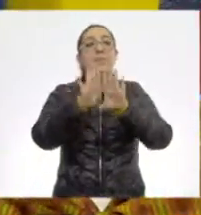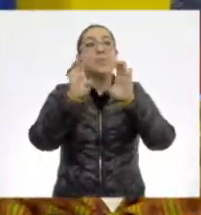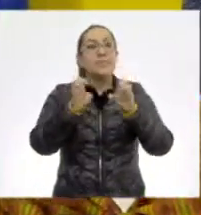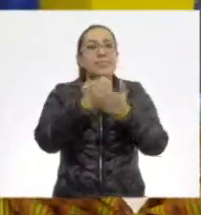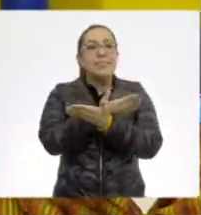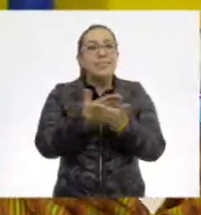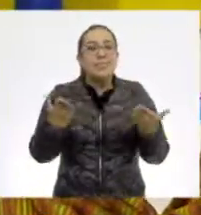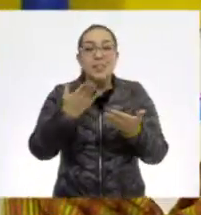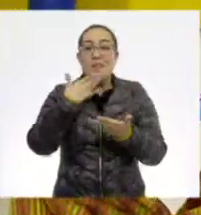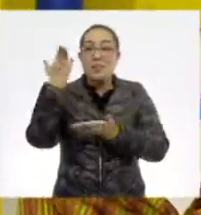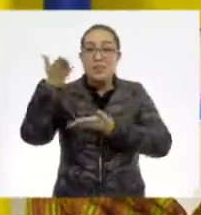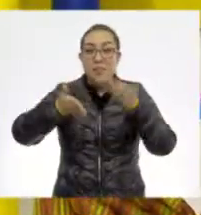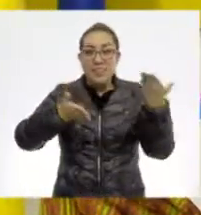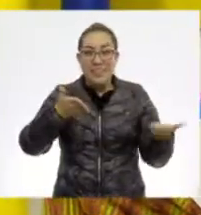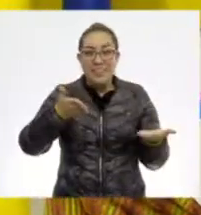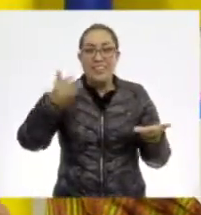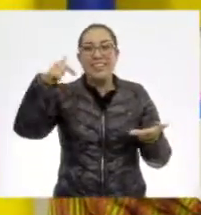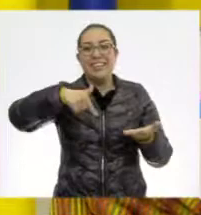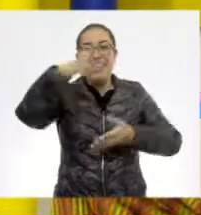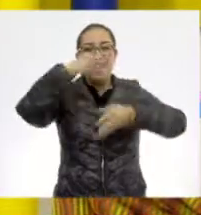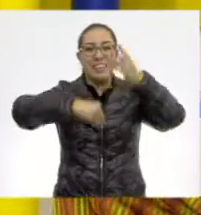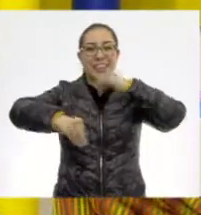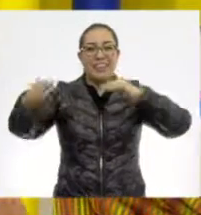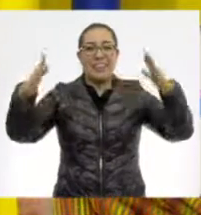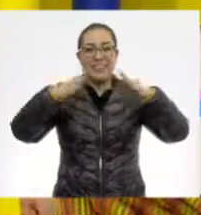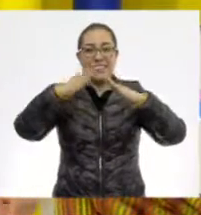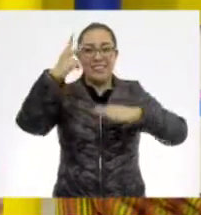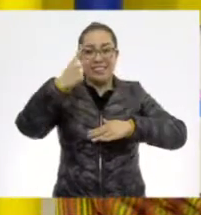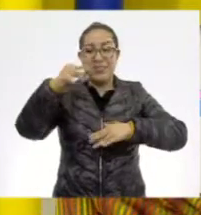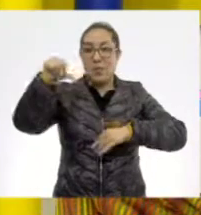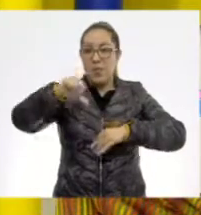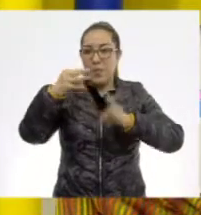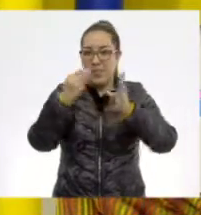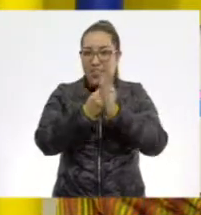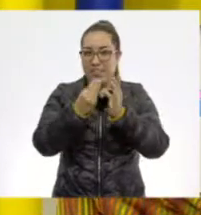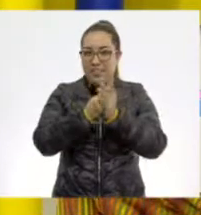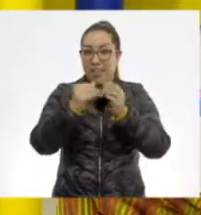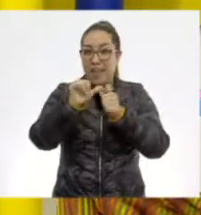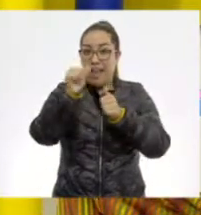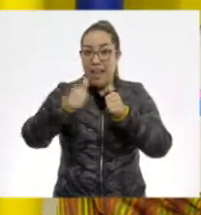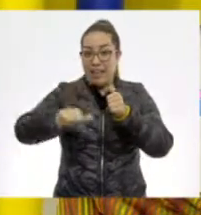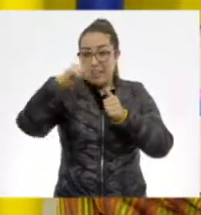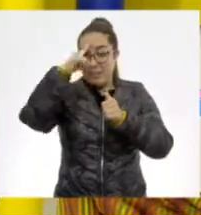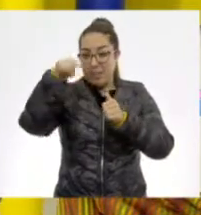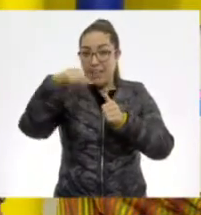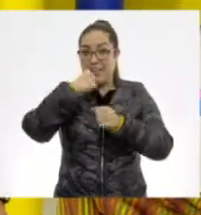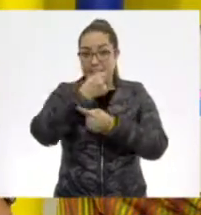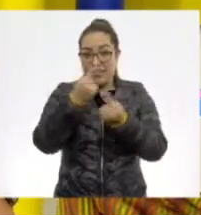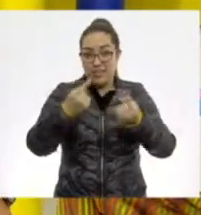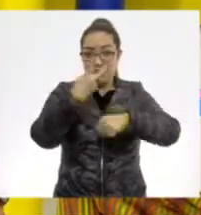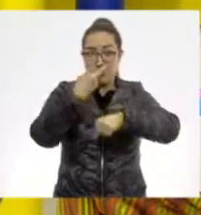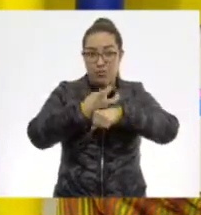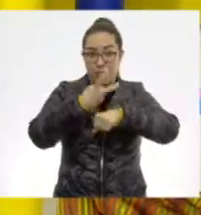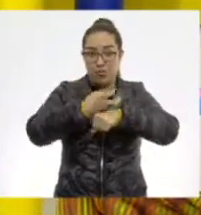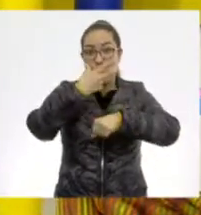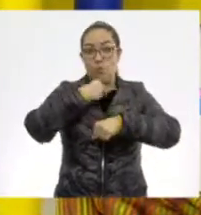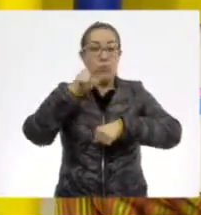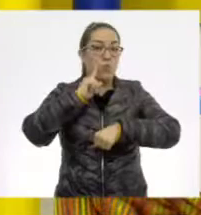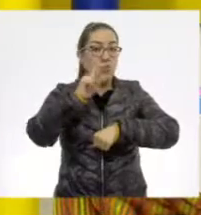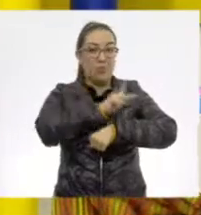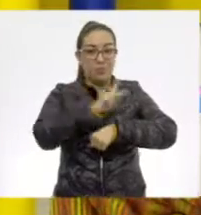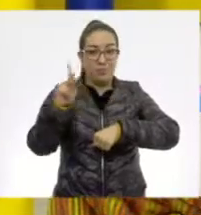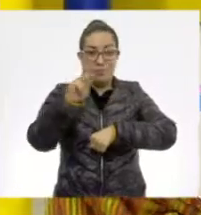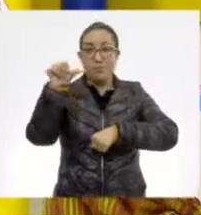todos? Bienvenidas y bienvenidos a Aprende en Casa 2. Hoy en nuestra clase de artes para las niñas y niños del segundo grado de primaria.